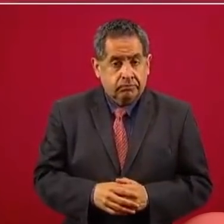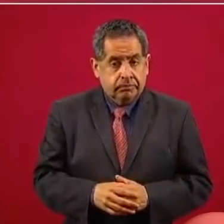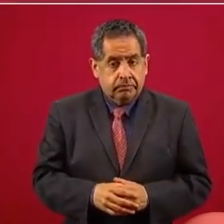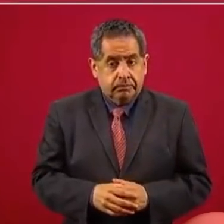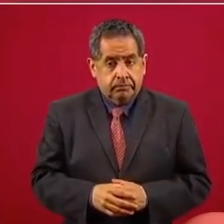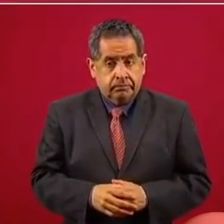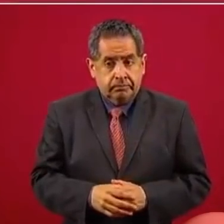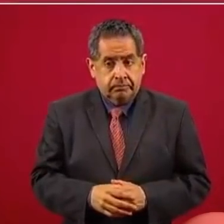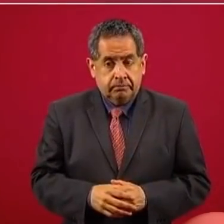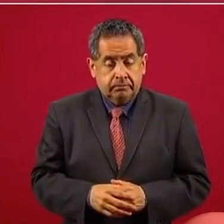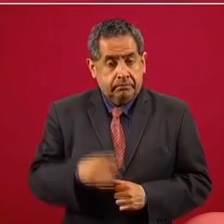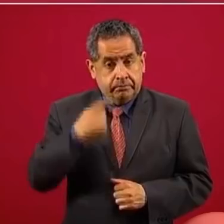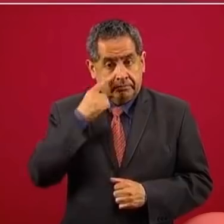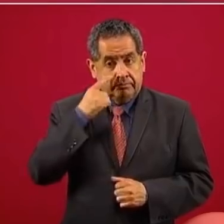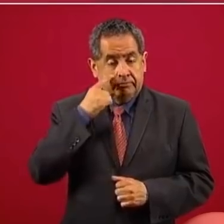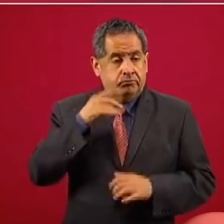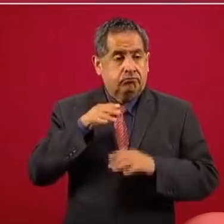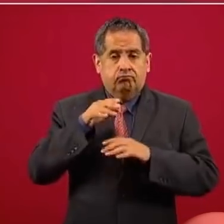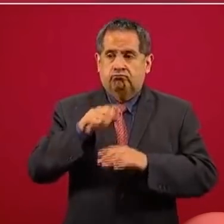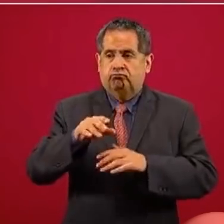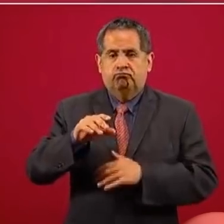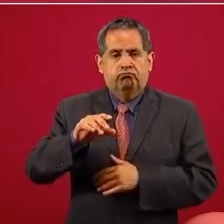en la diplomacia,